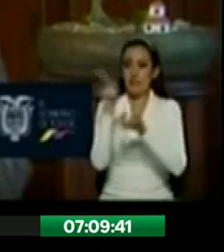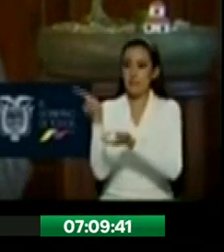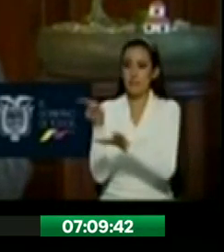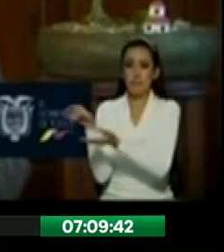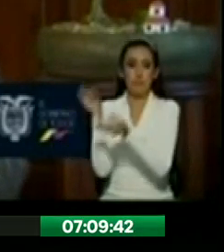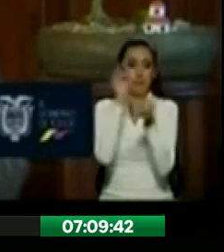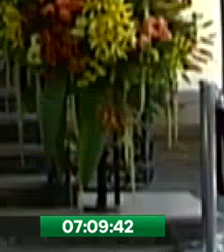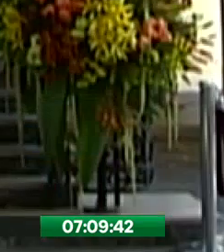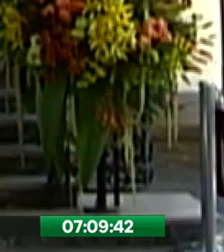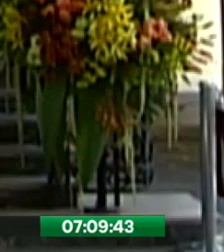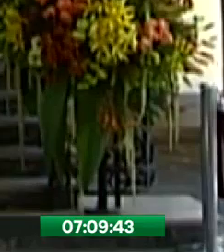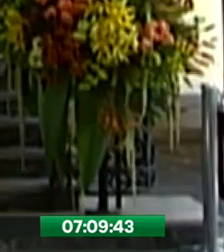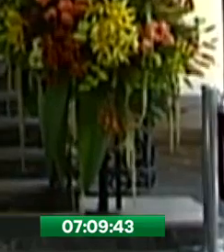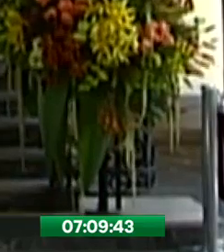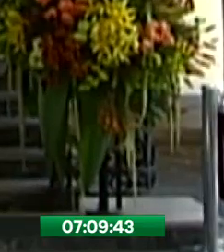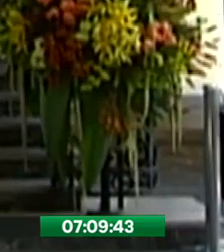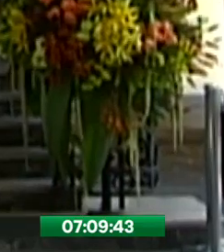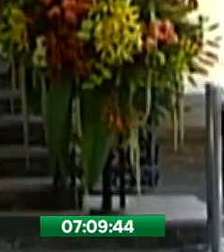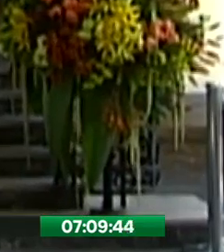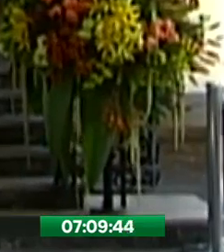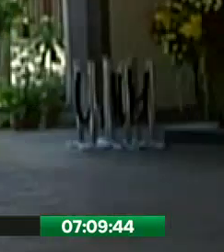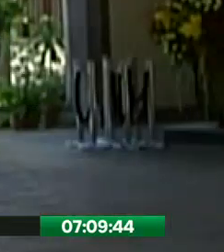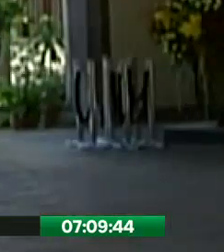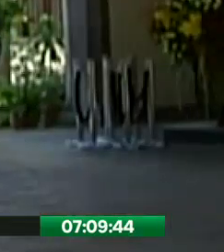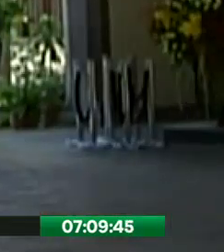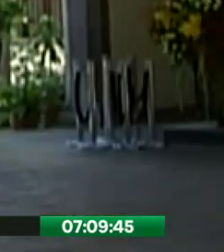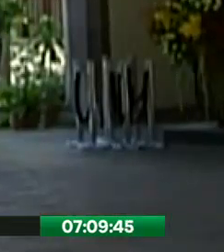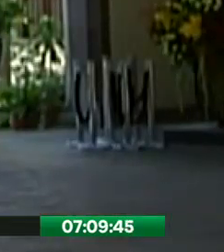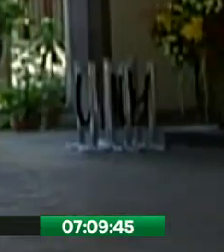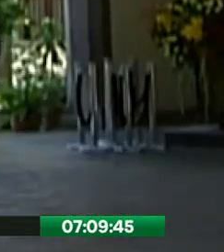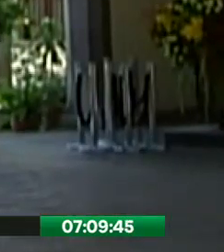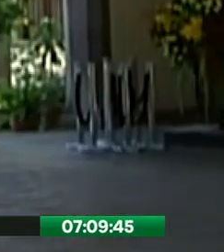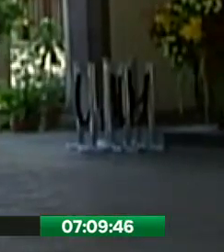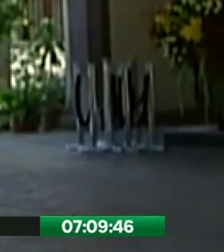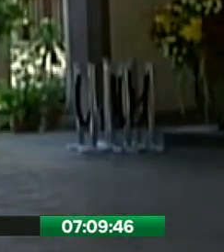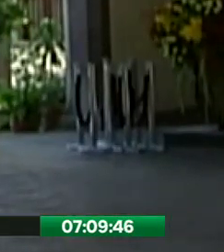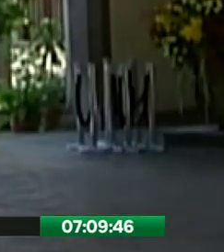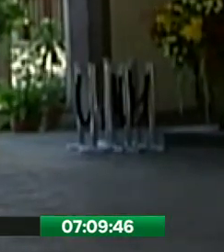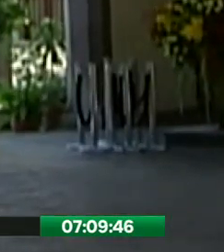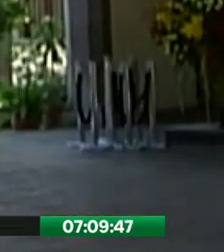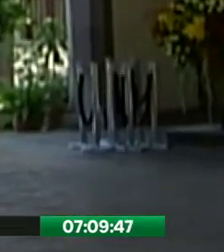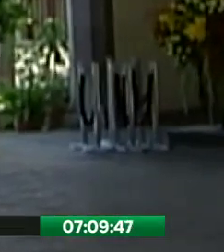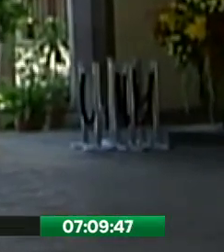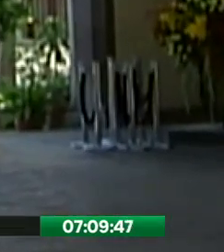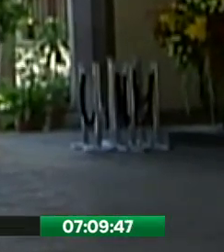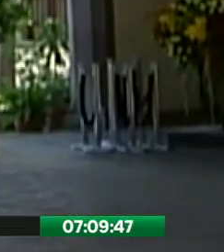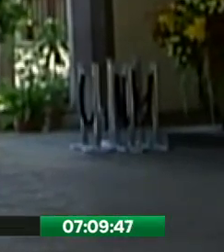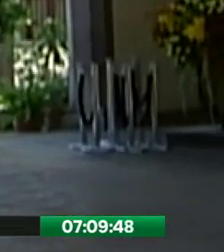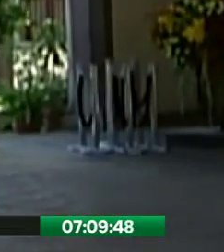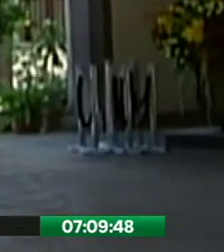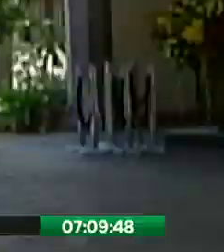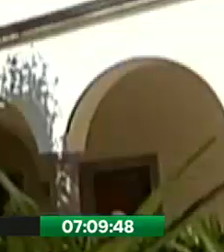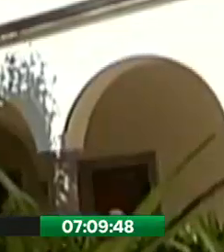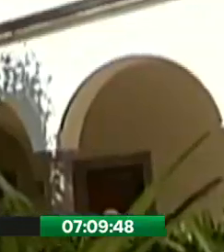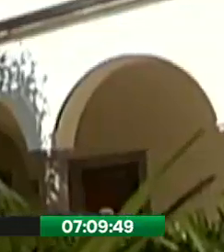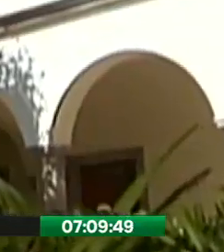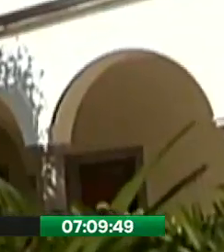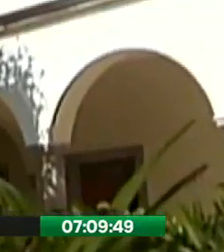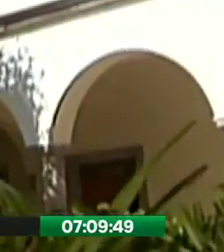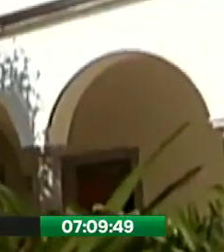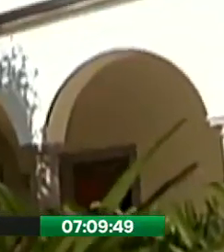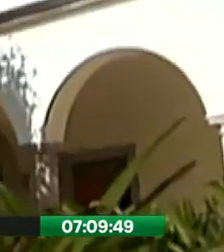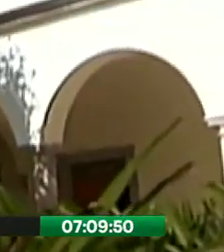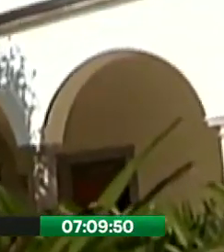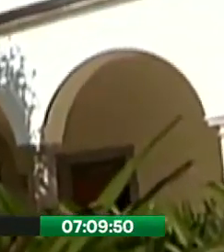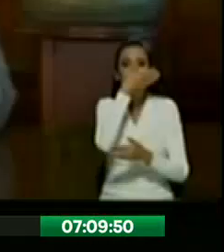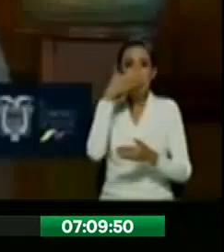el 2019. Y con estos ejemplos del manejo económico, manifestó que el próximo año se hará más y mejor. Como prueba de ello, señaló, se garantizará